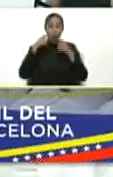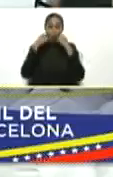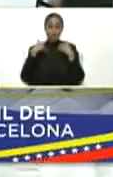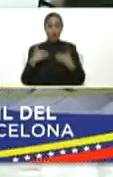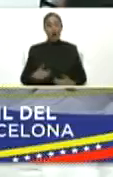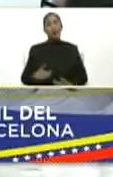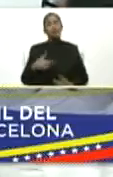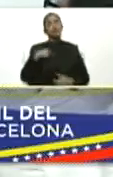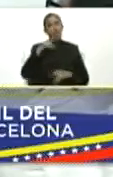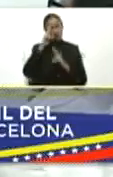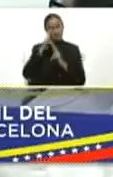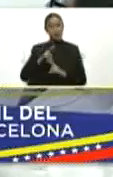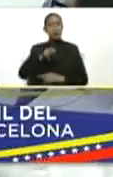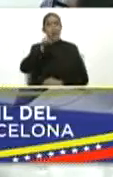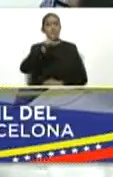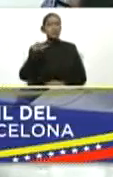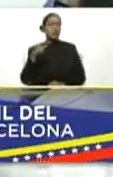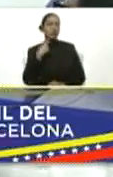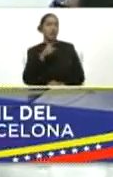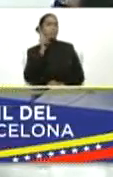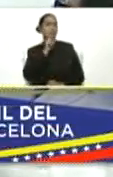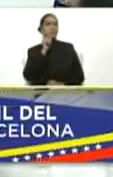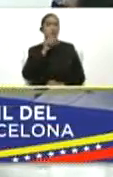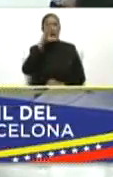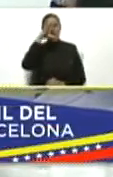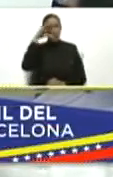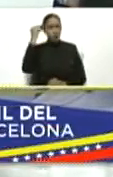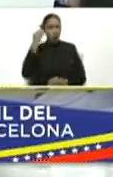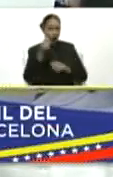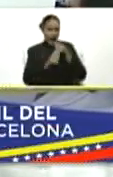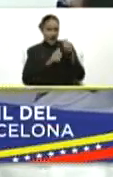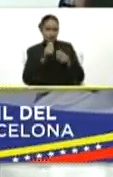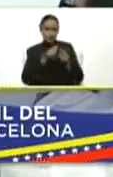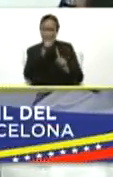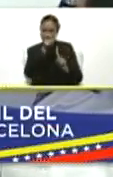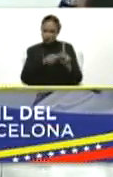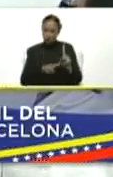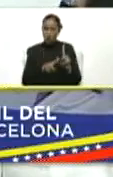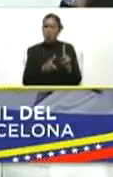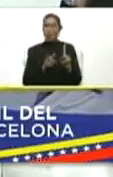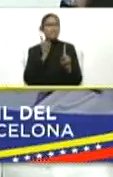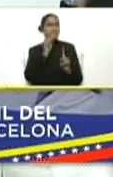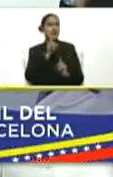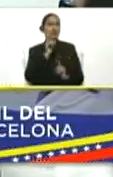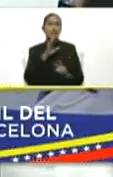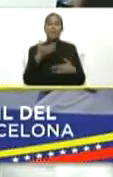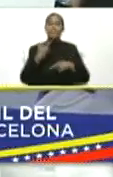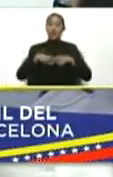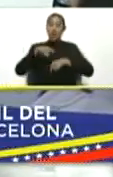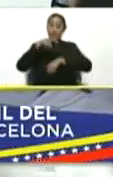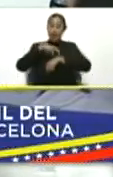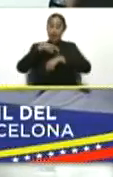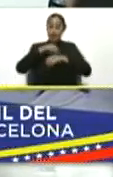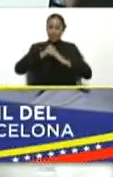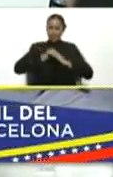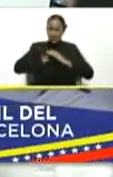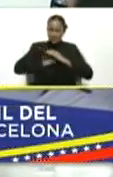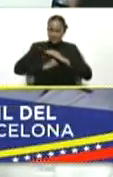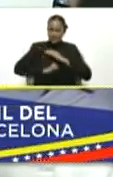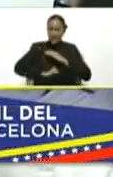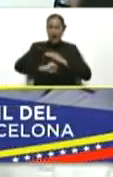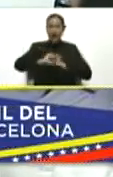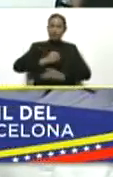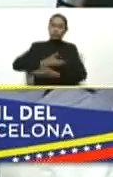respeto. Pero nosotros somos creación divina. Y en el momento del nacimiento es el momento sublime que solo la